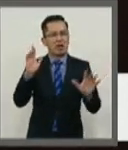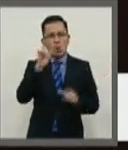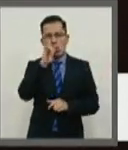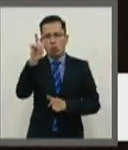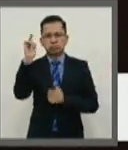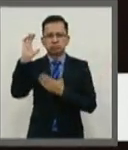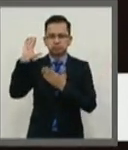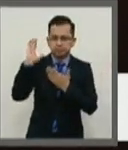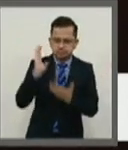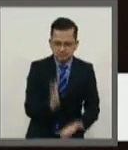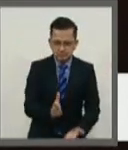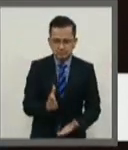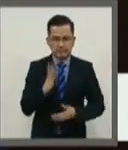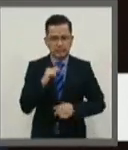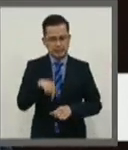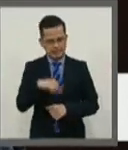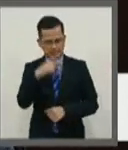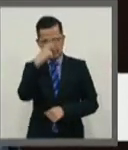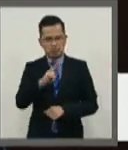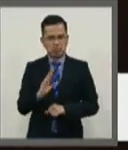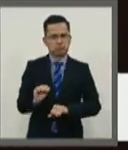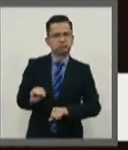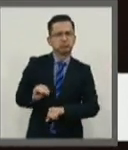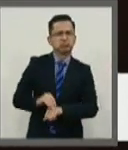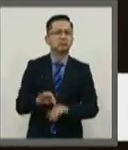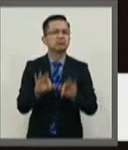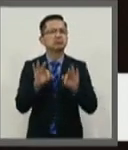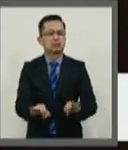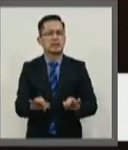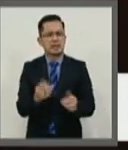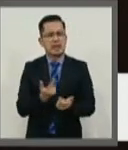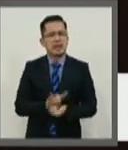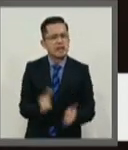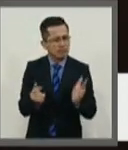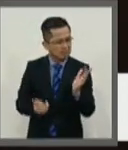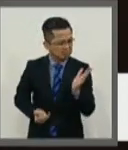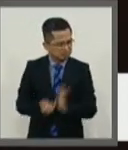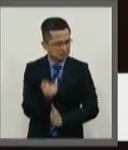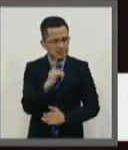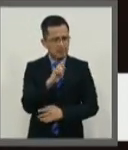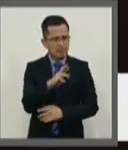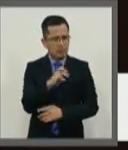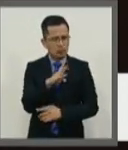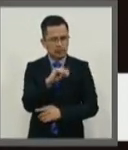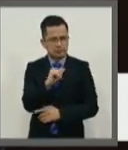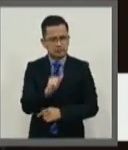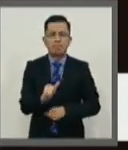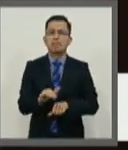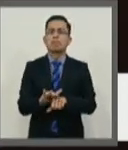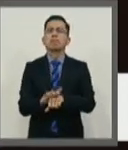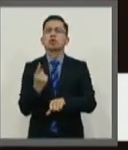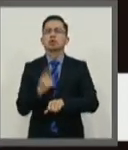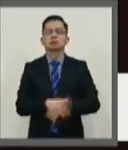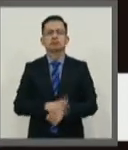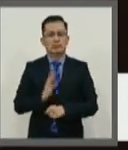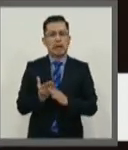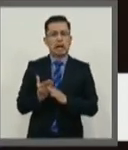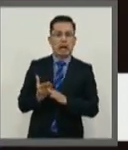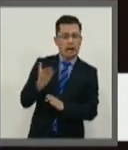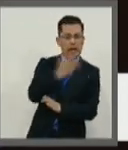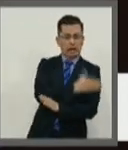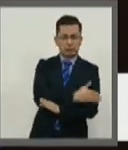México una auténtica democracia. Porque dejamos atrás el oscurantismo de